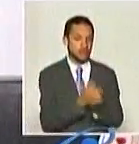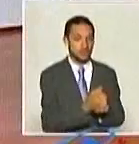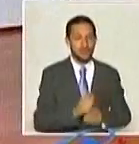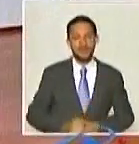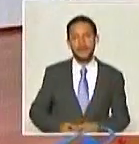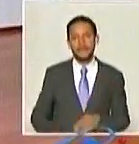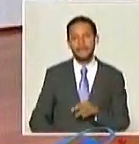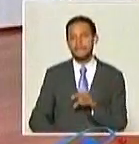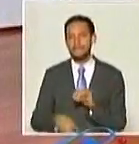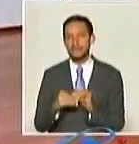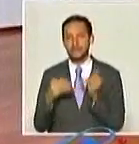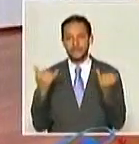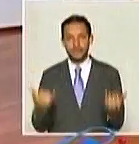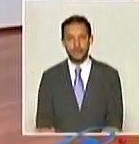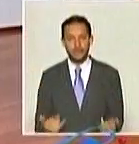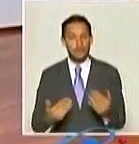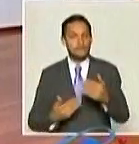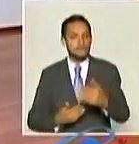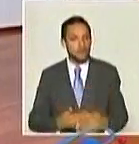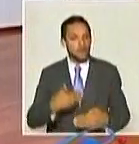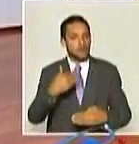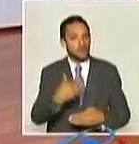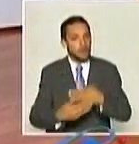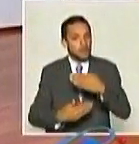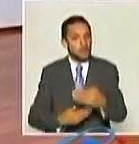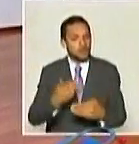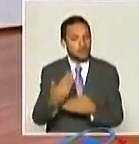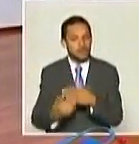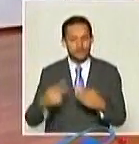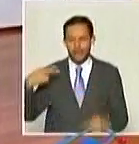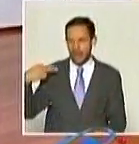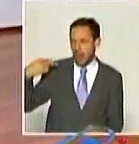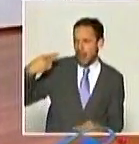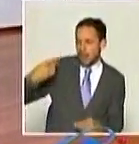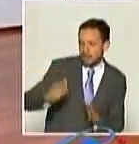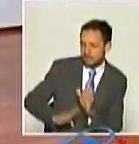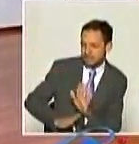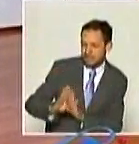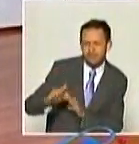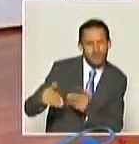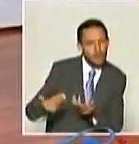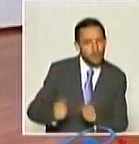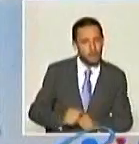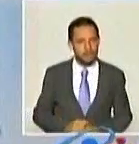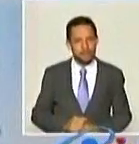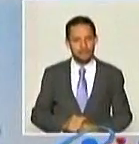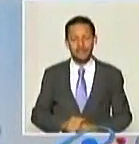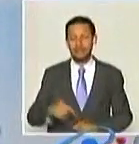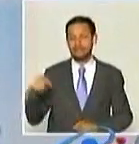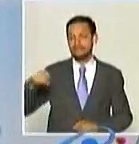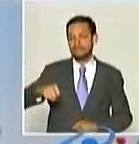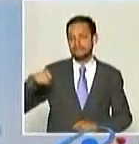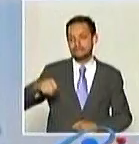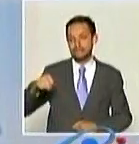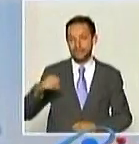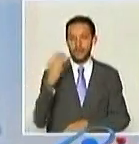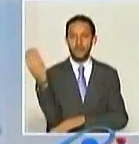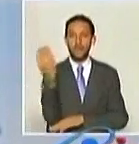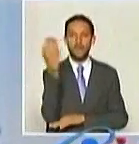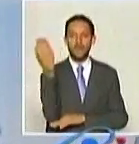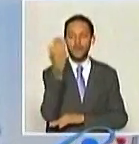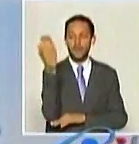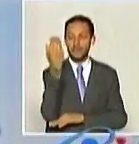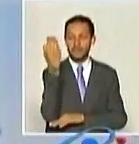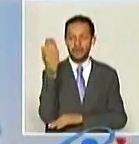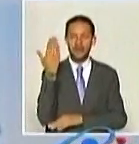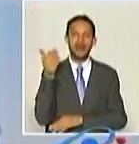de la parte evolutiva de la ozonoterapia. Bueno, en Colombia muchos médicos la trajeron en los